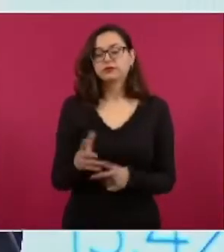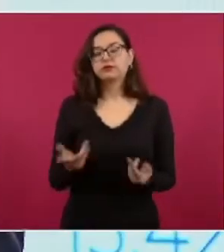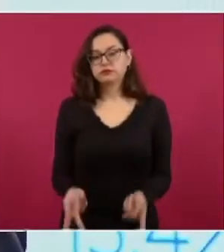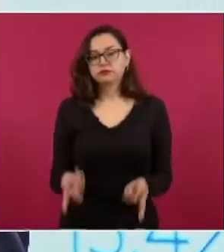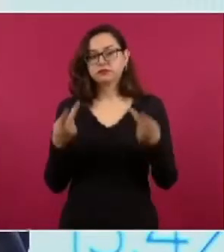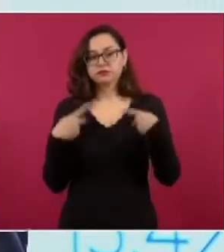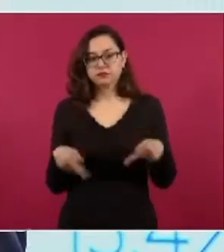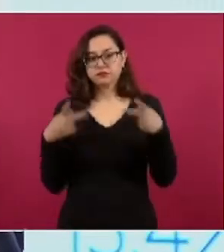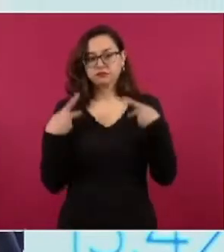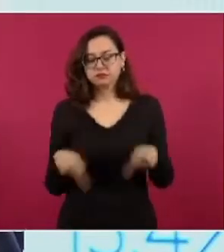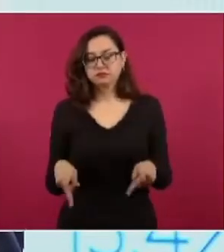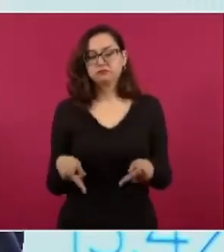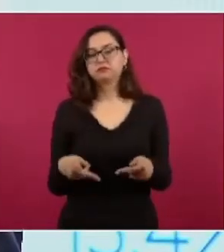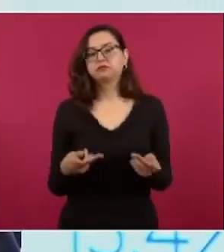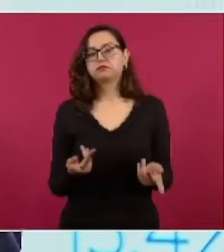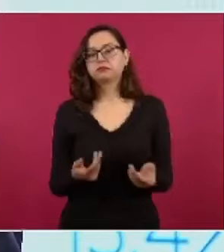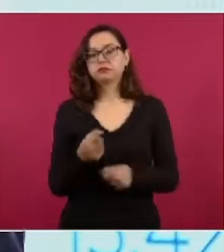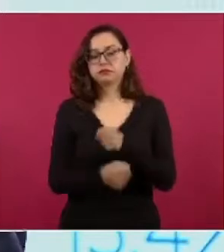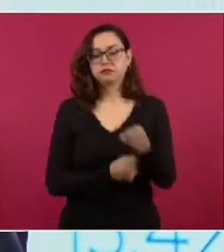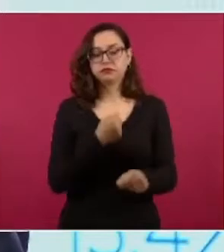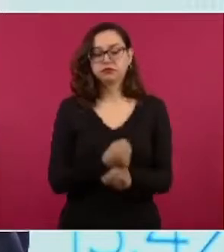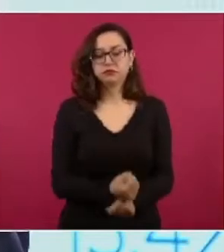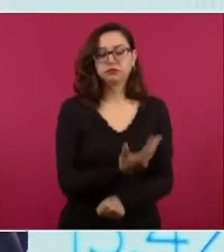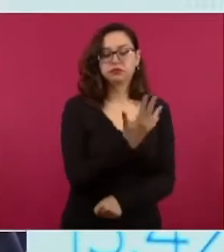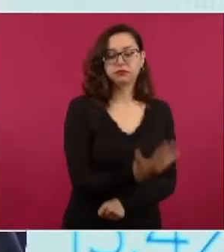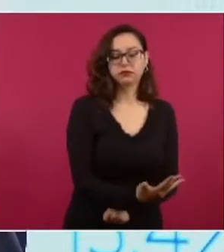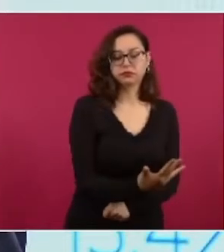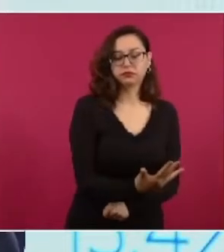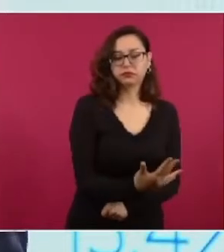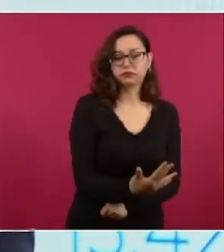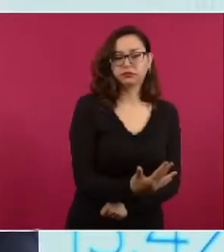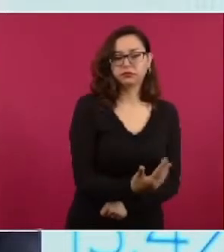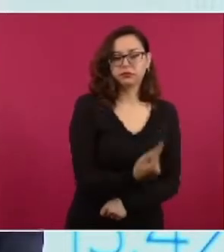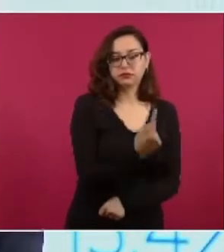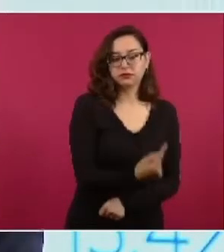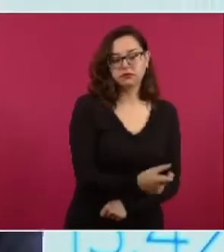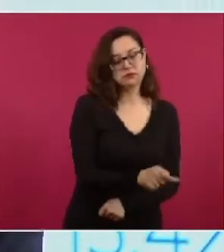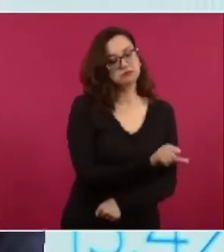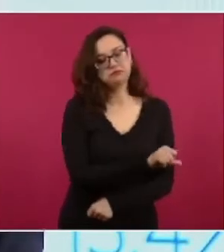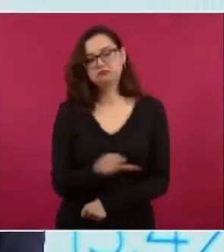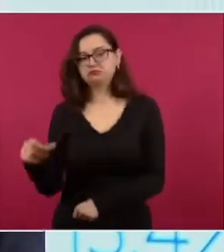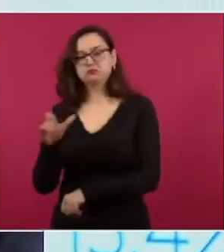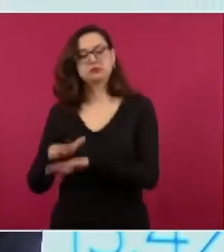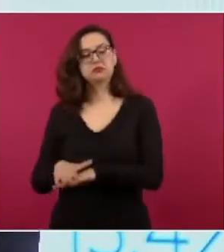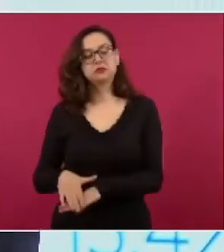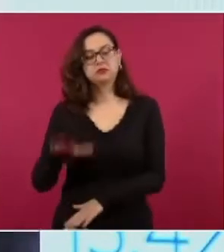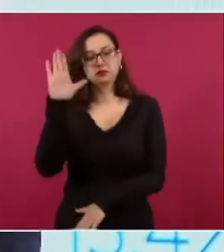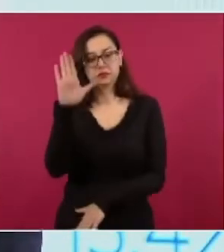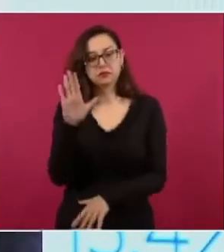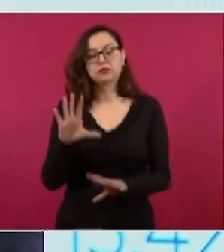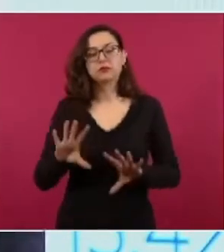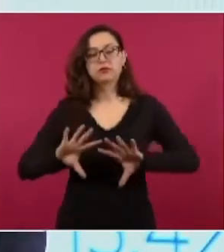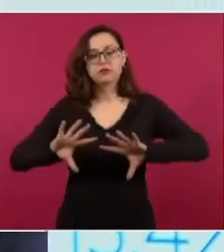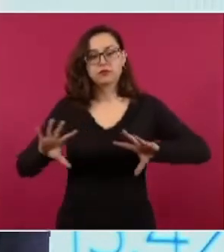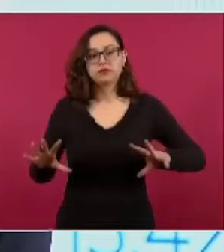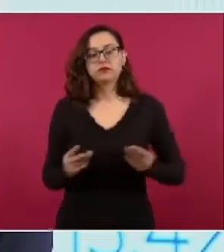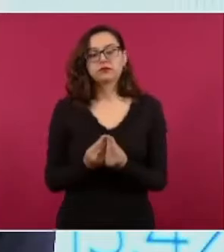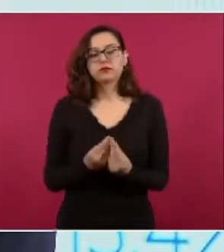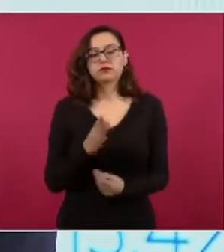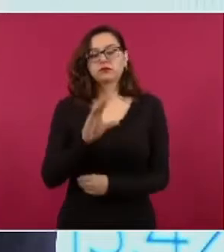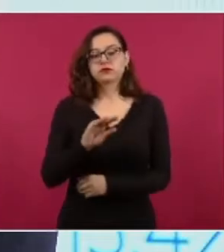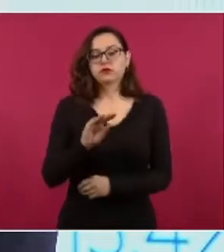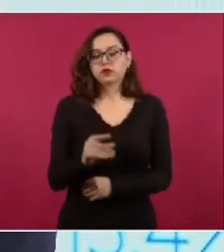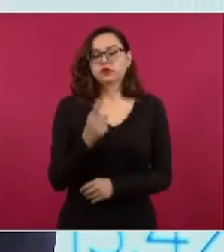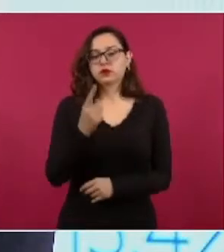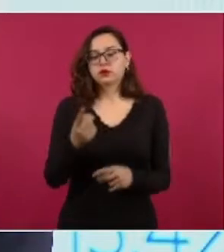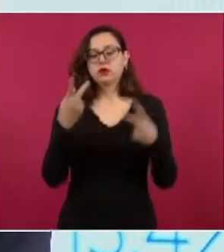elegibles, que son todas personas de 5 años de edad en adelante. Esto corresponde a 91% en